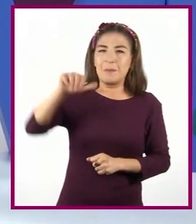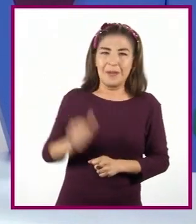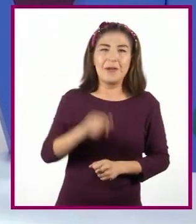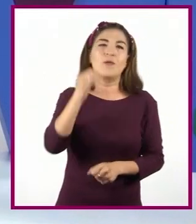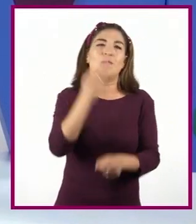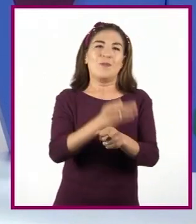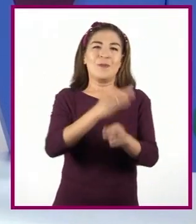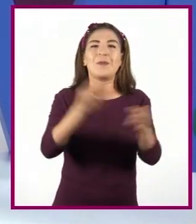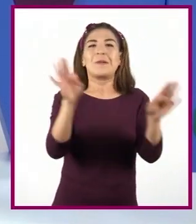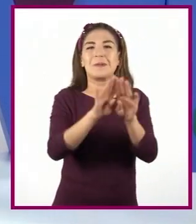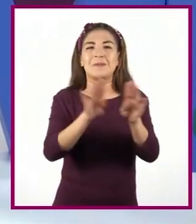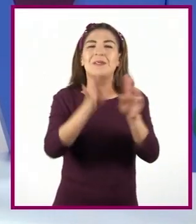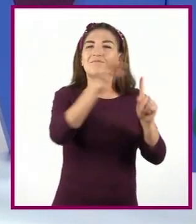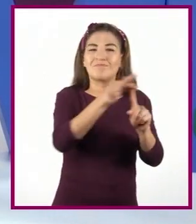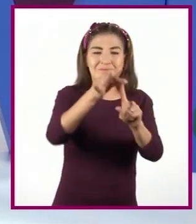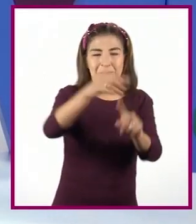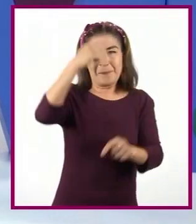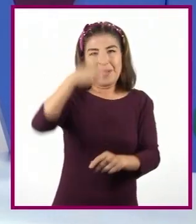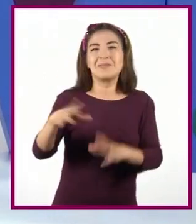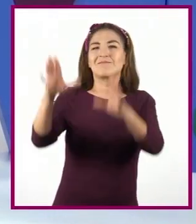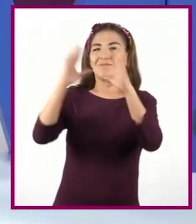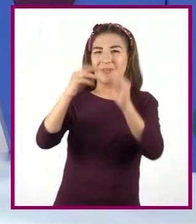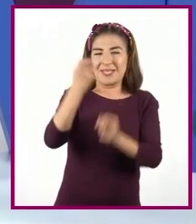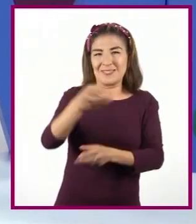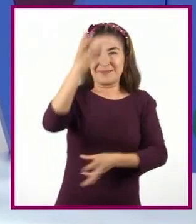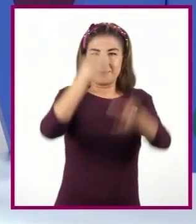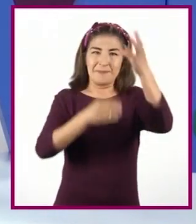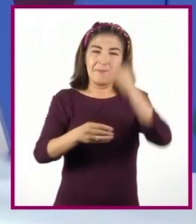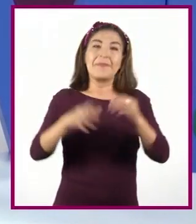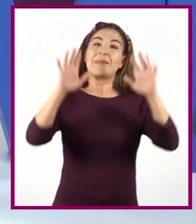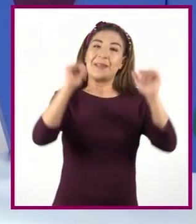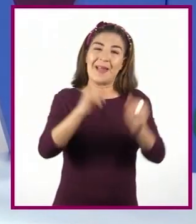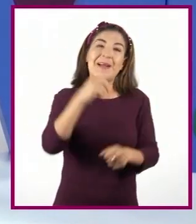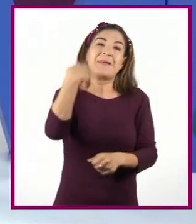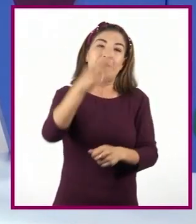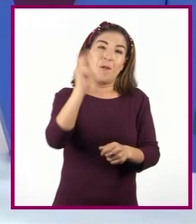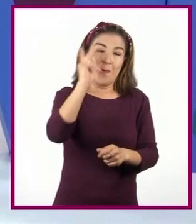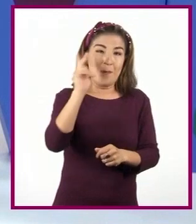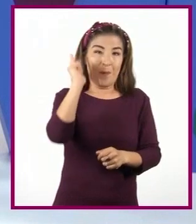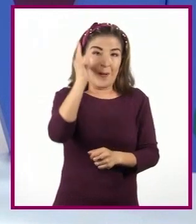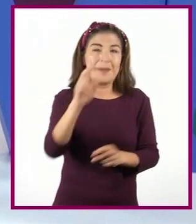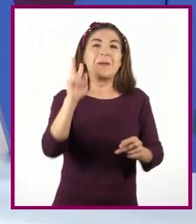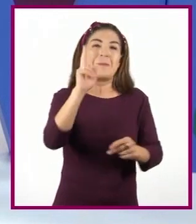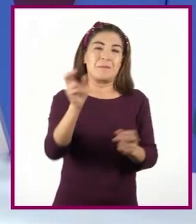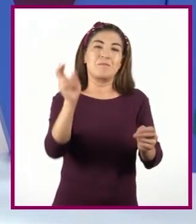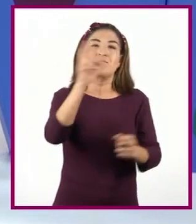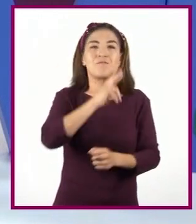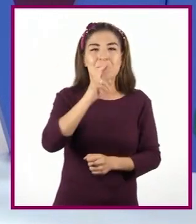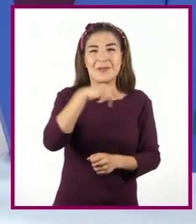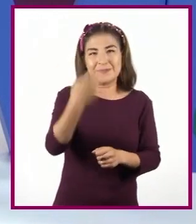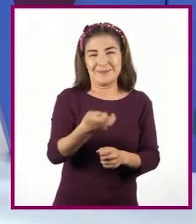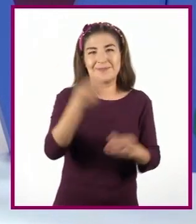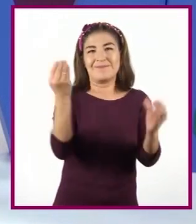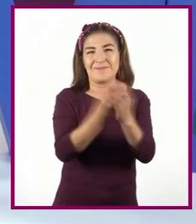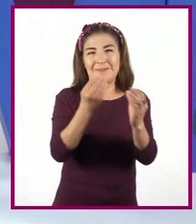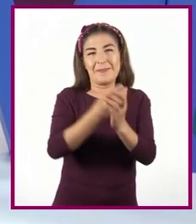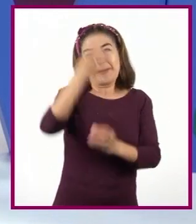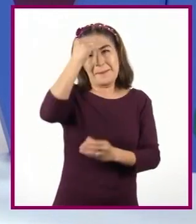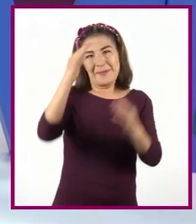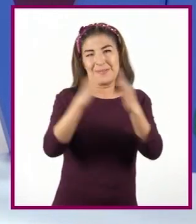por guiarnos en este aprendizaje. Me despido, pero espero verlos pronto en una sesión más de Aprende en Casa